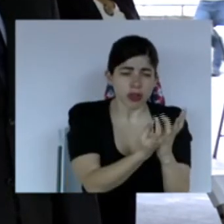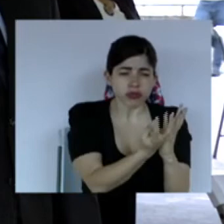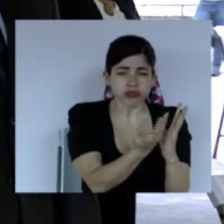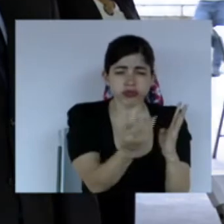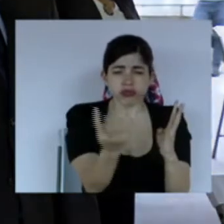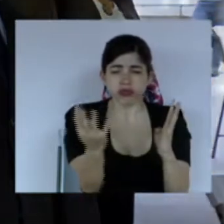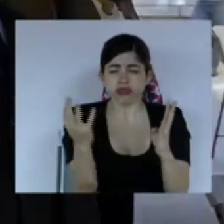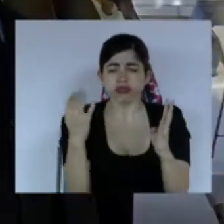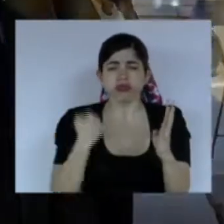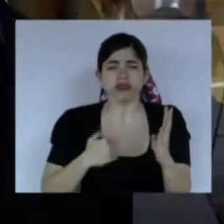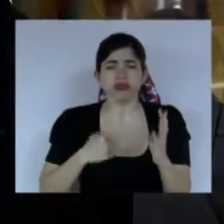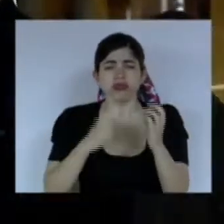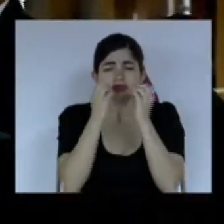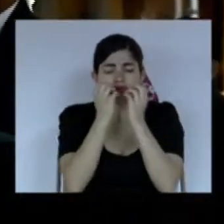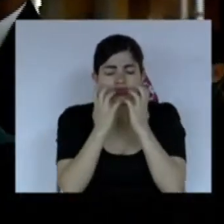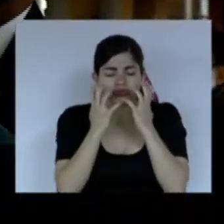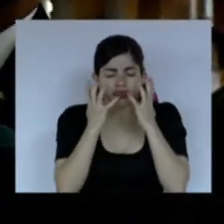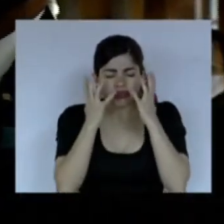¡Gracias!